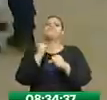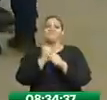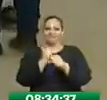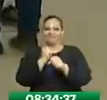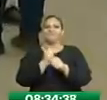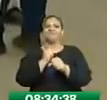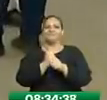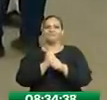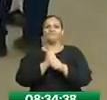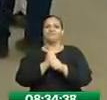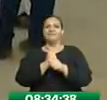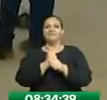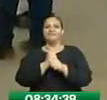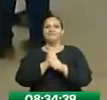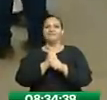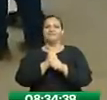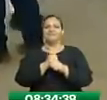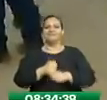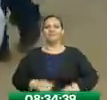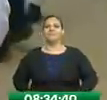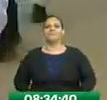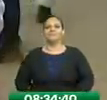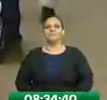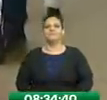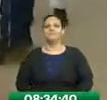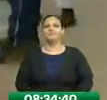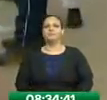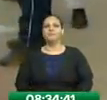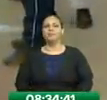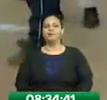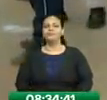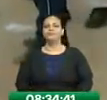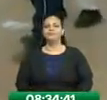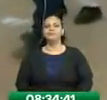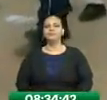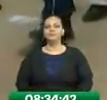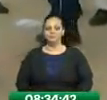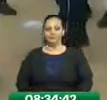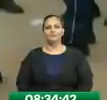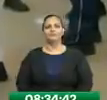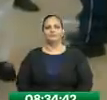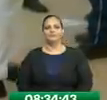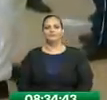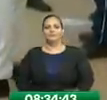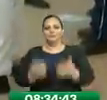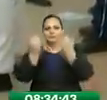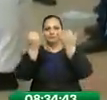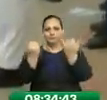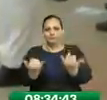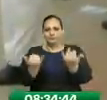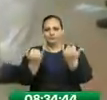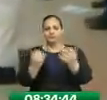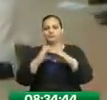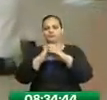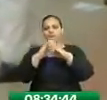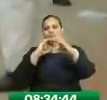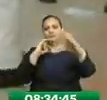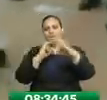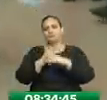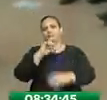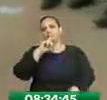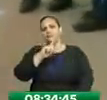con el número de ruta que ya la ATM la dará a conocer para la ayuda de las personas de este